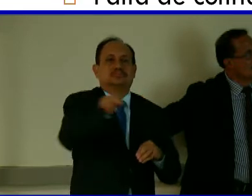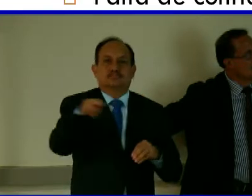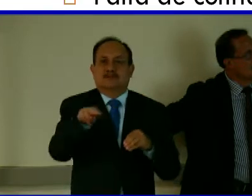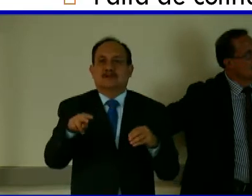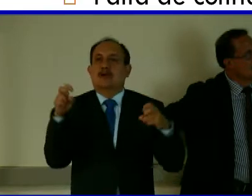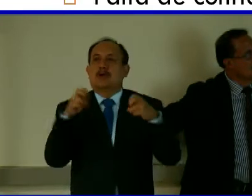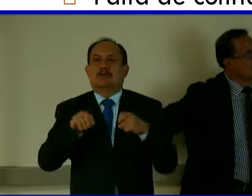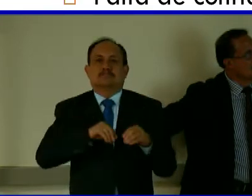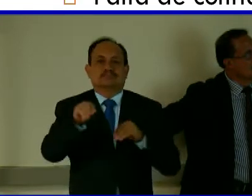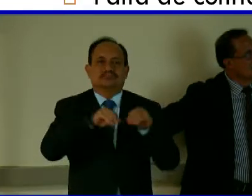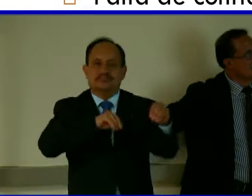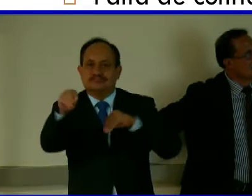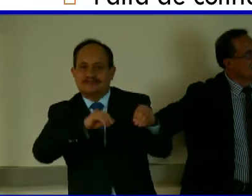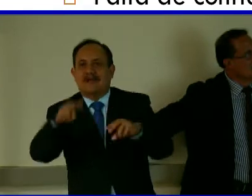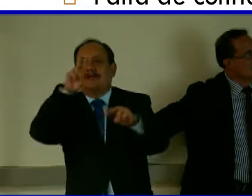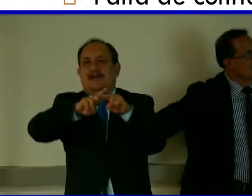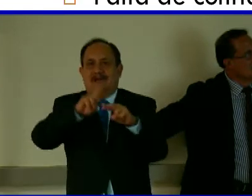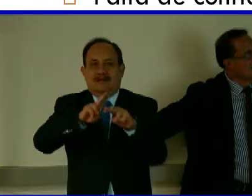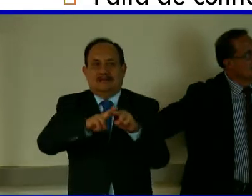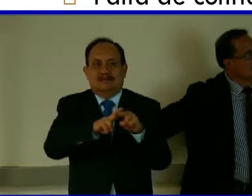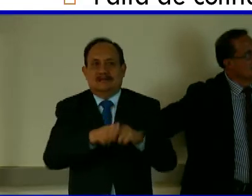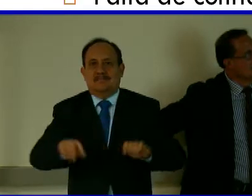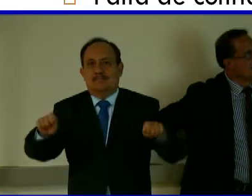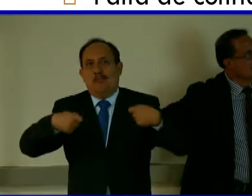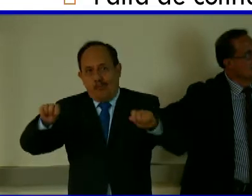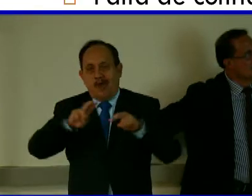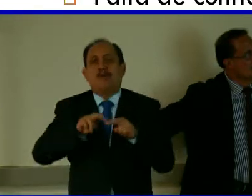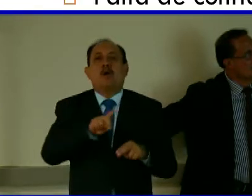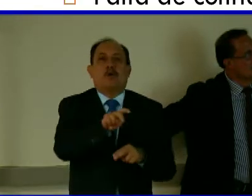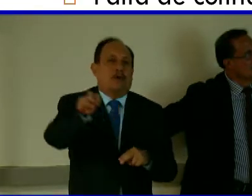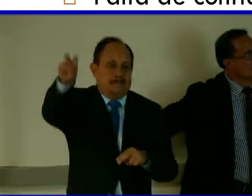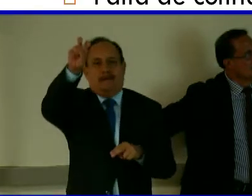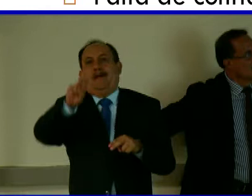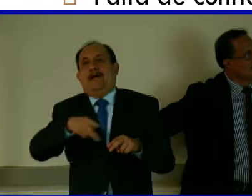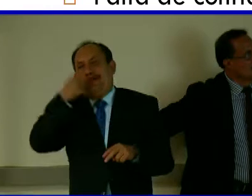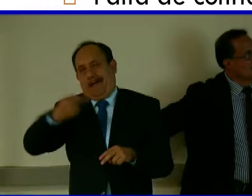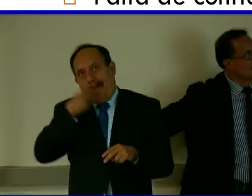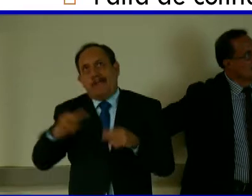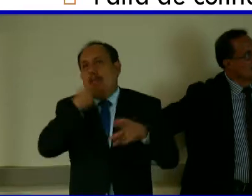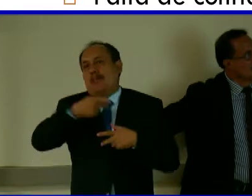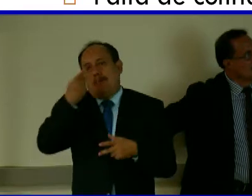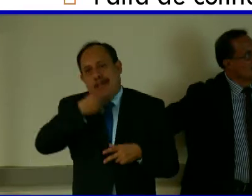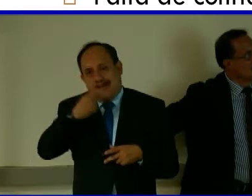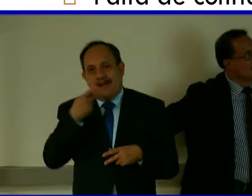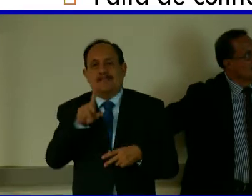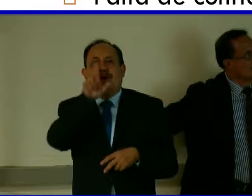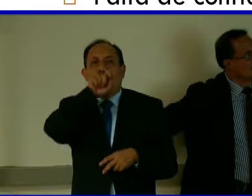inquietos en la silla, de vez en cuando empiezan a caminar en el aula.